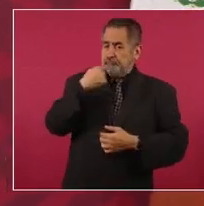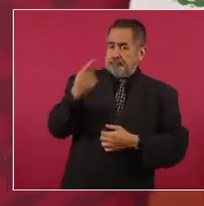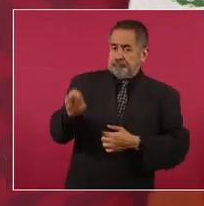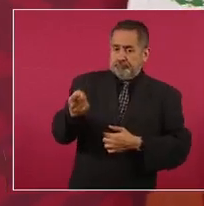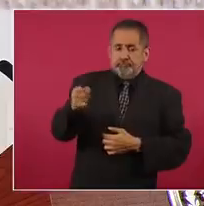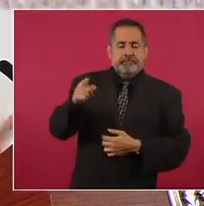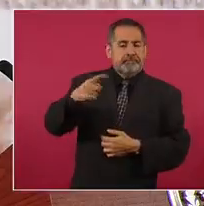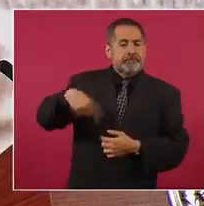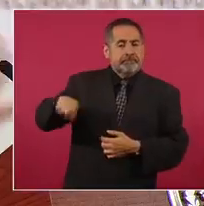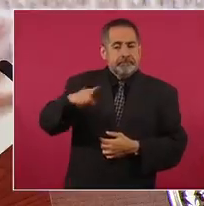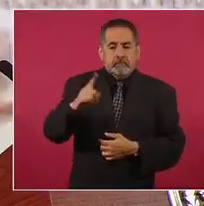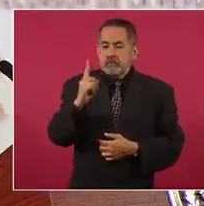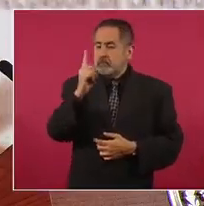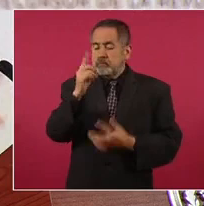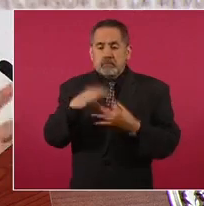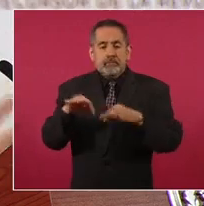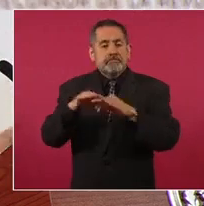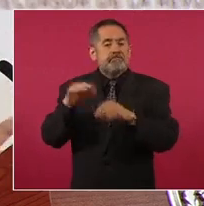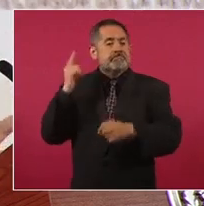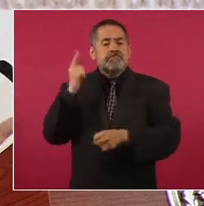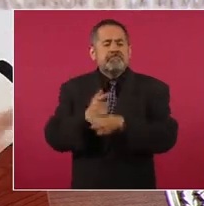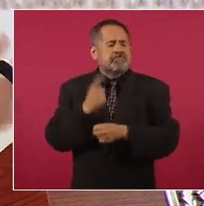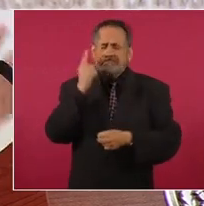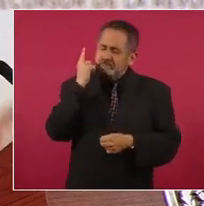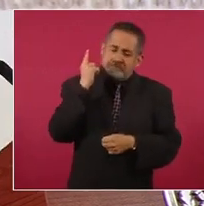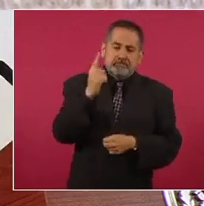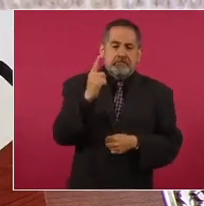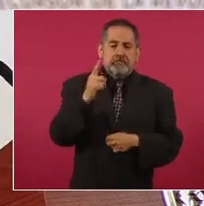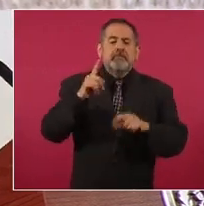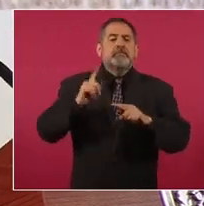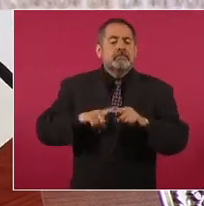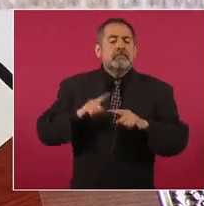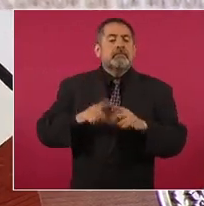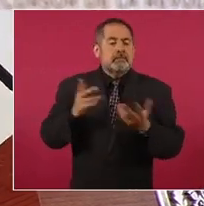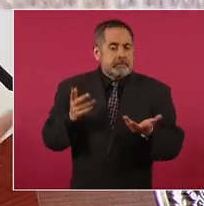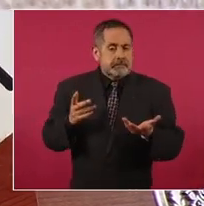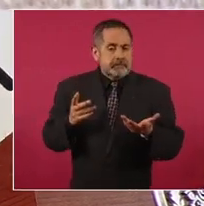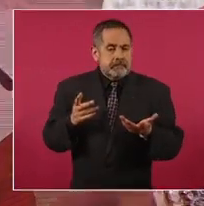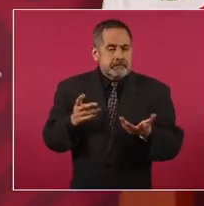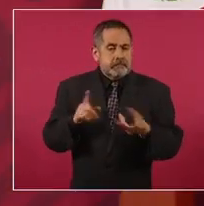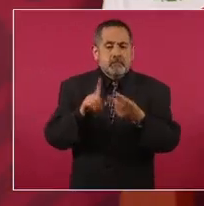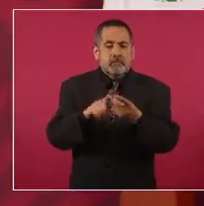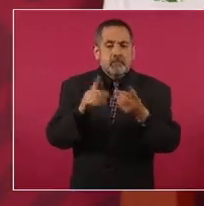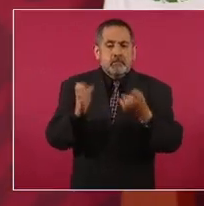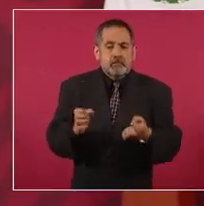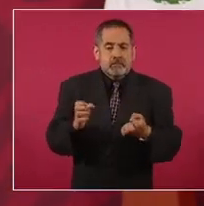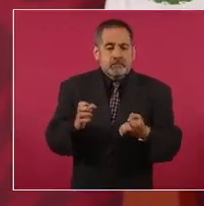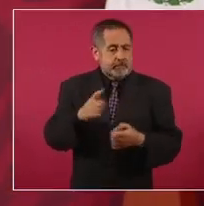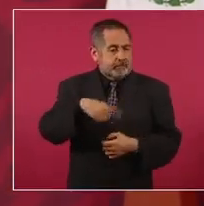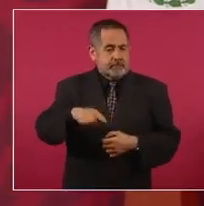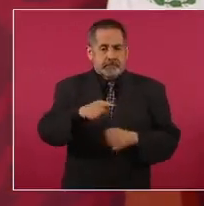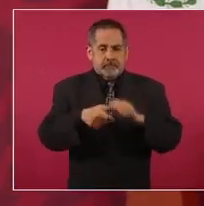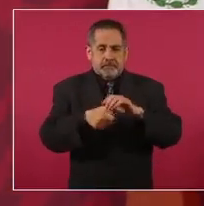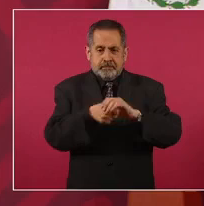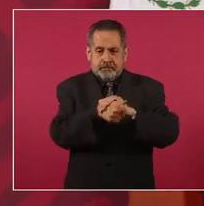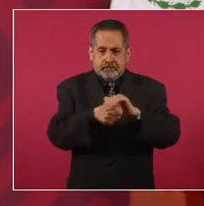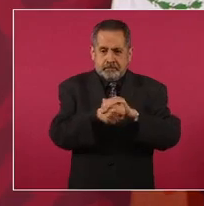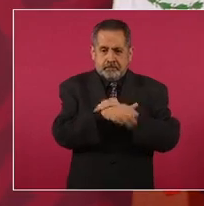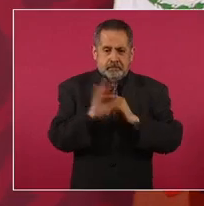de que lo más importante, pues, es saber dónde están los jóvenes,